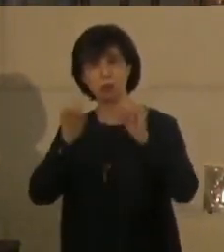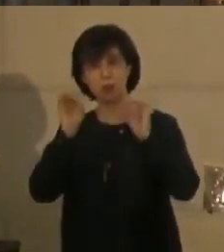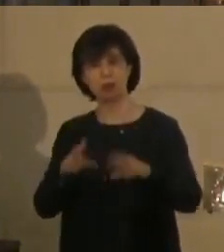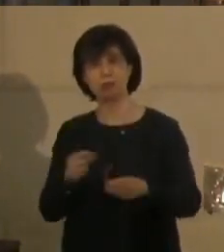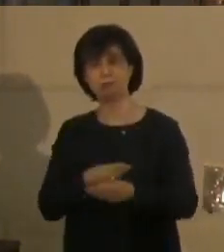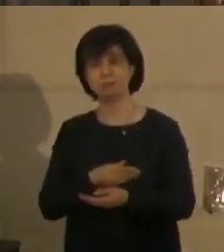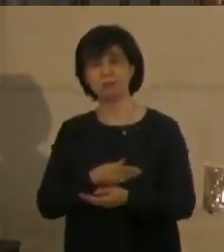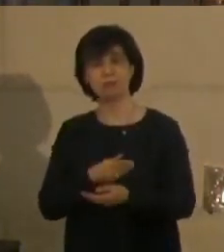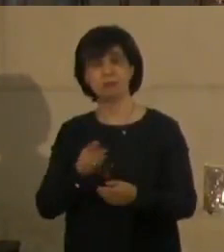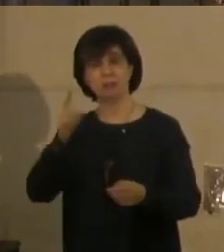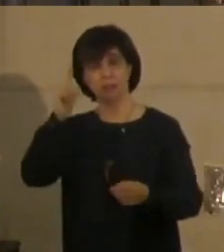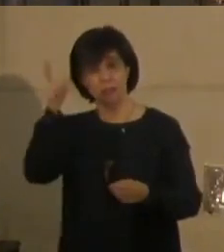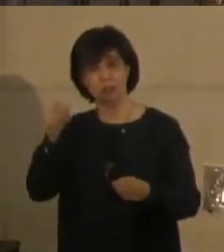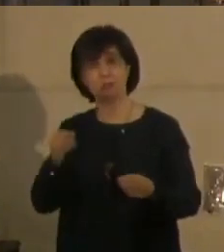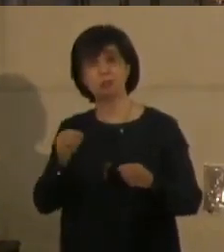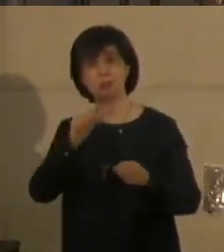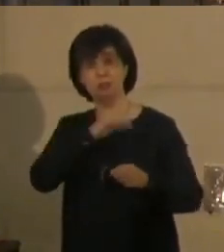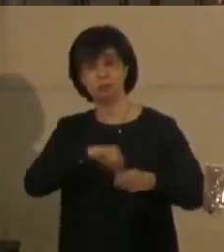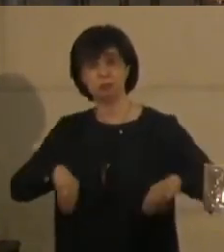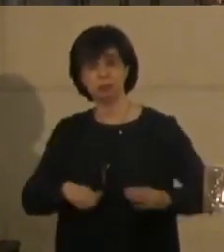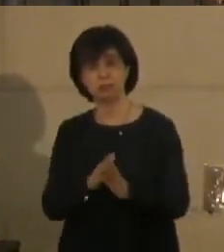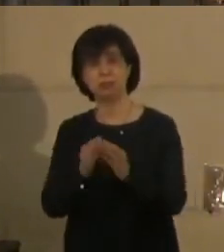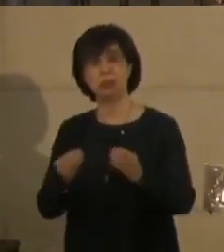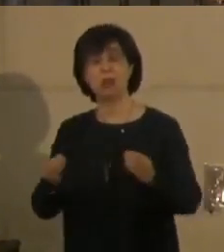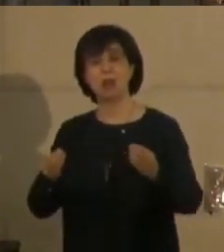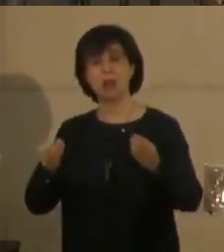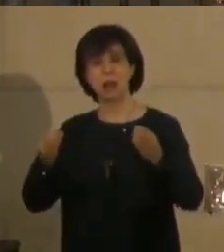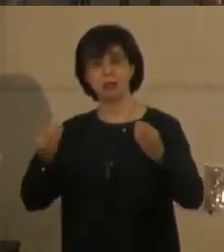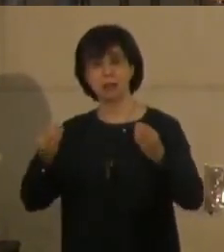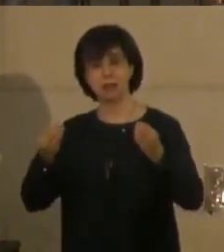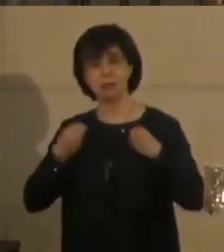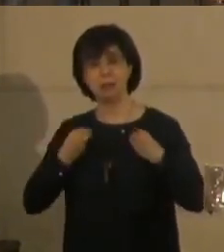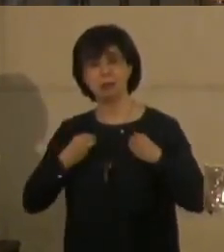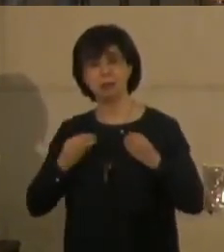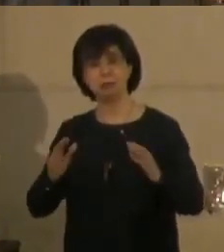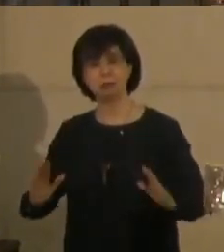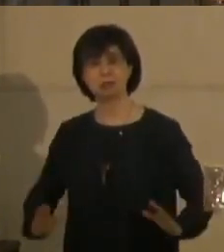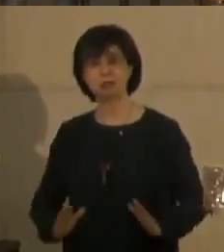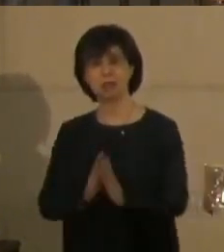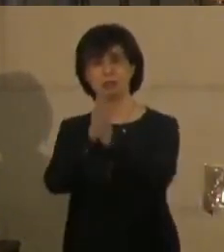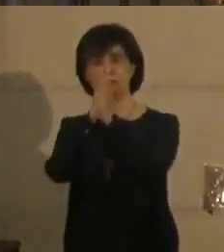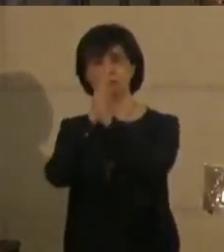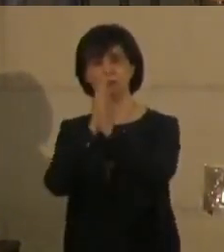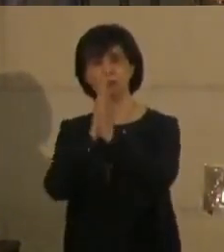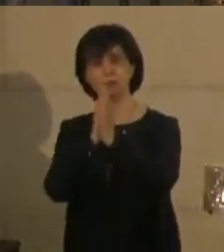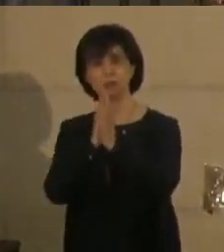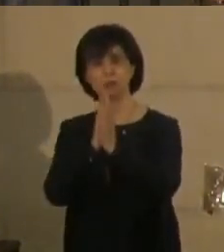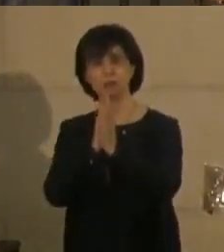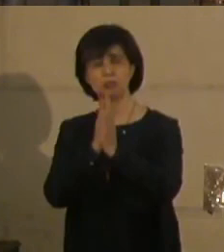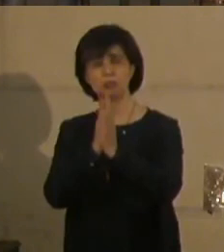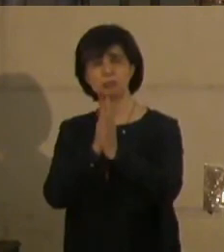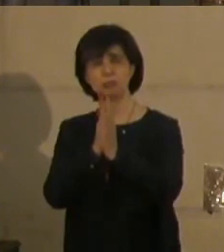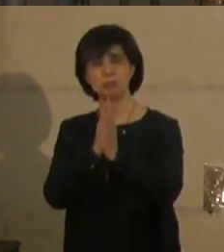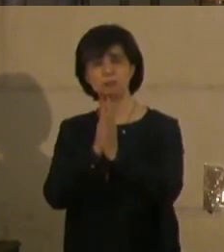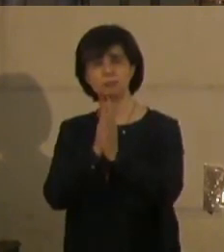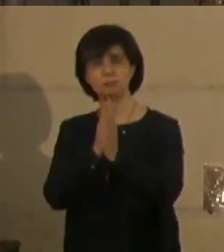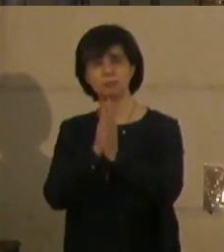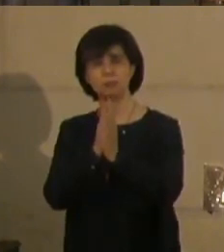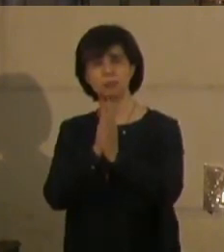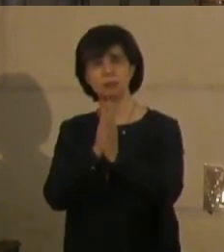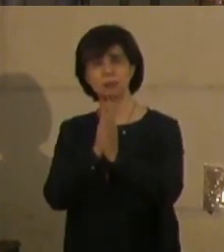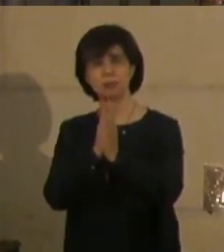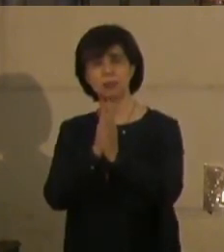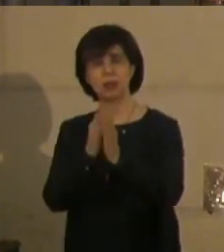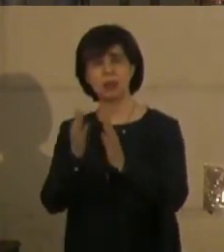Ved la vida, ¿no?, de los grandes santos. ¡Qué maravilla! Dentro de muy pocos días celebramos